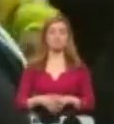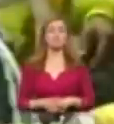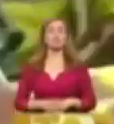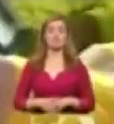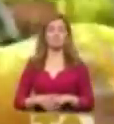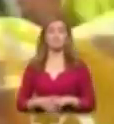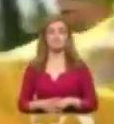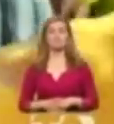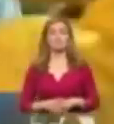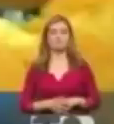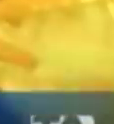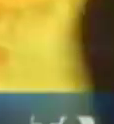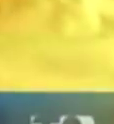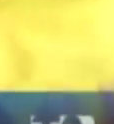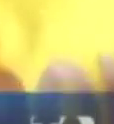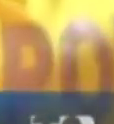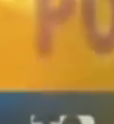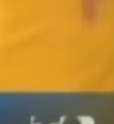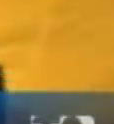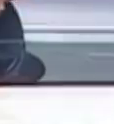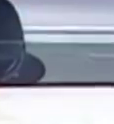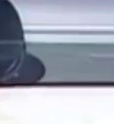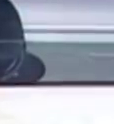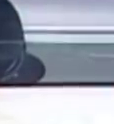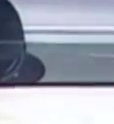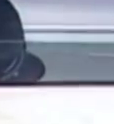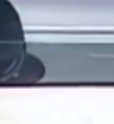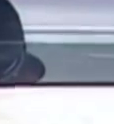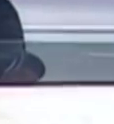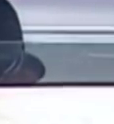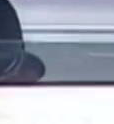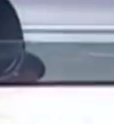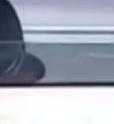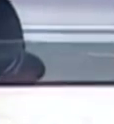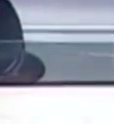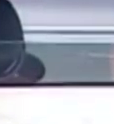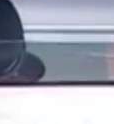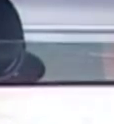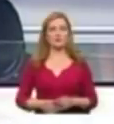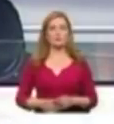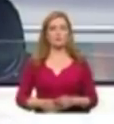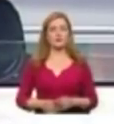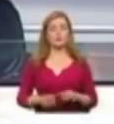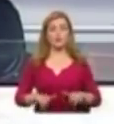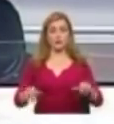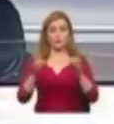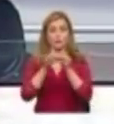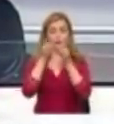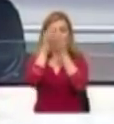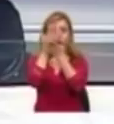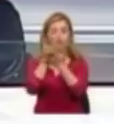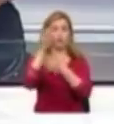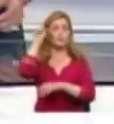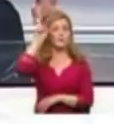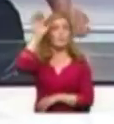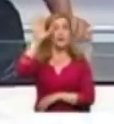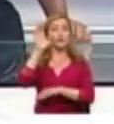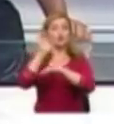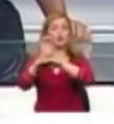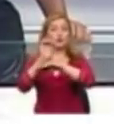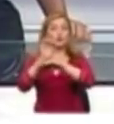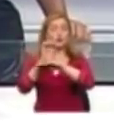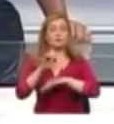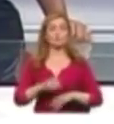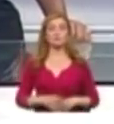realice el seguimiento. Dayana Monroy, 24 horas. Seguimos informando en 24 horas, amigos. Hoy se estrena en cines la película ecuatoriana